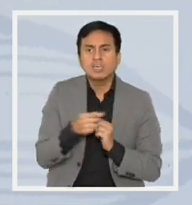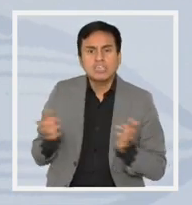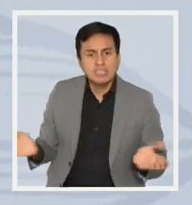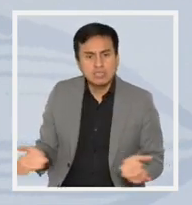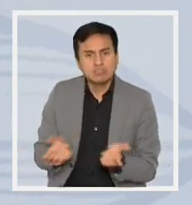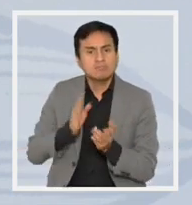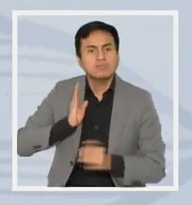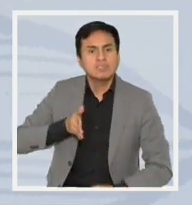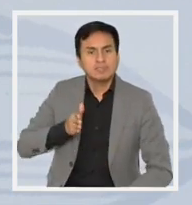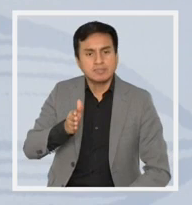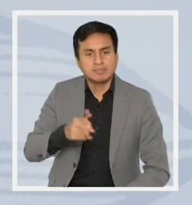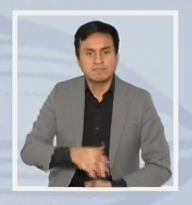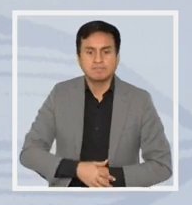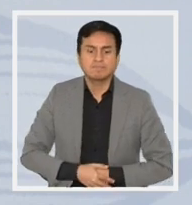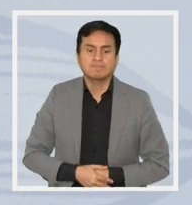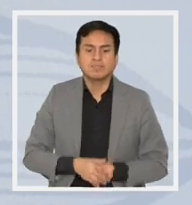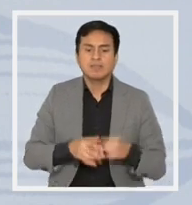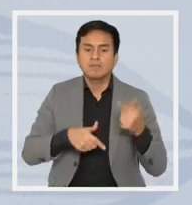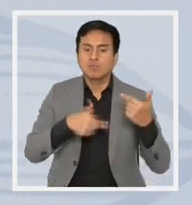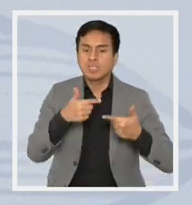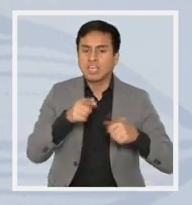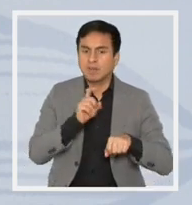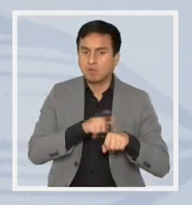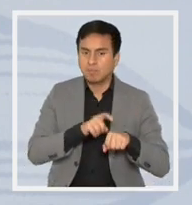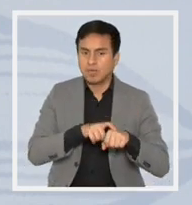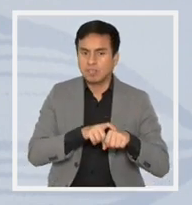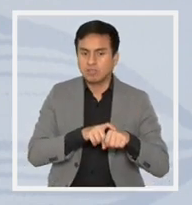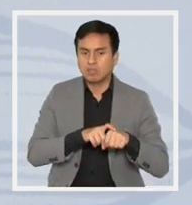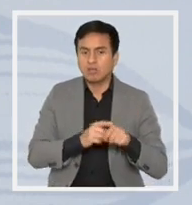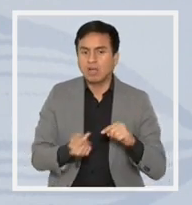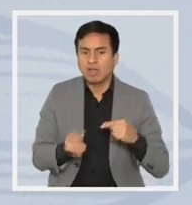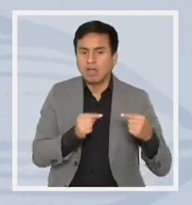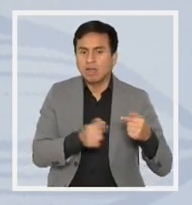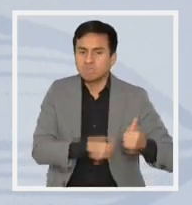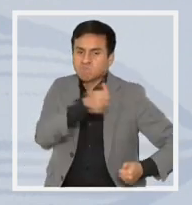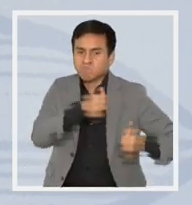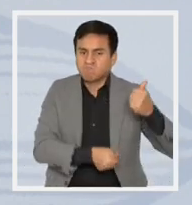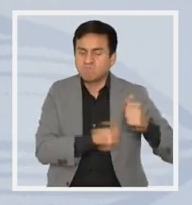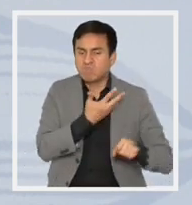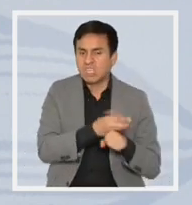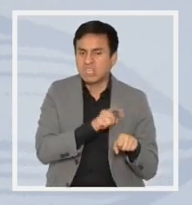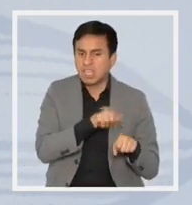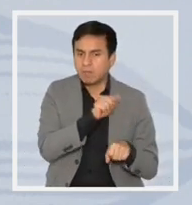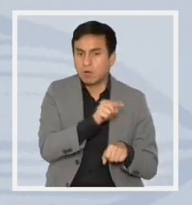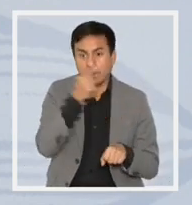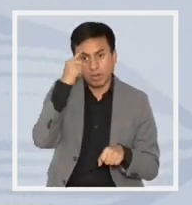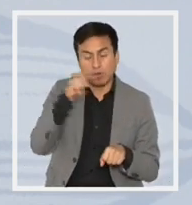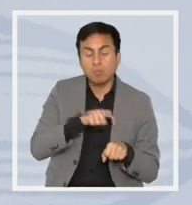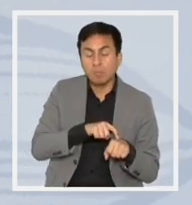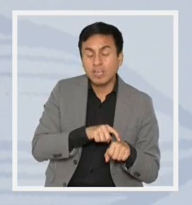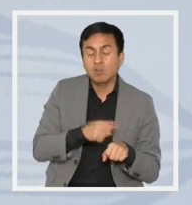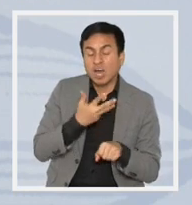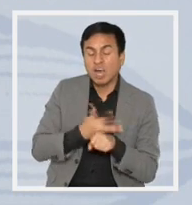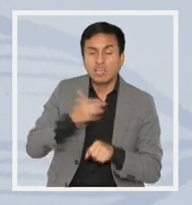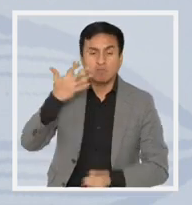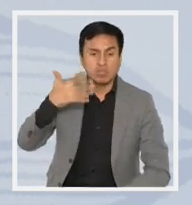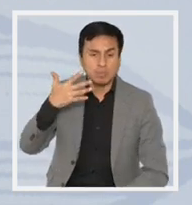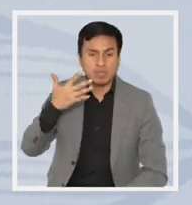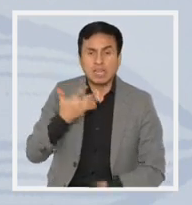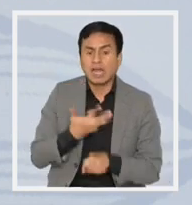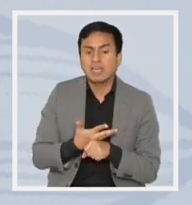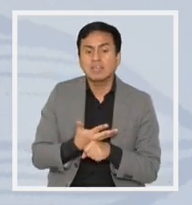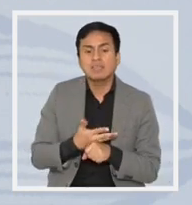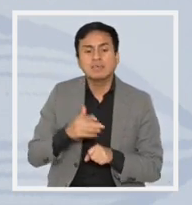sigamos haciéndolo. La política tiene momentos para la refriega, para la competencia, pero también tiene otros momentos que son